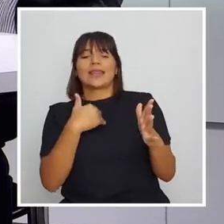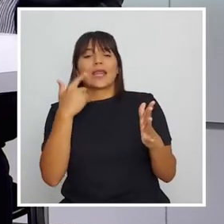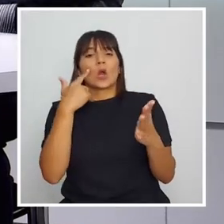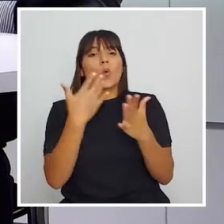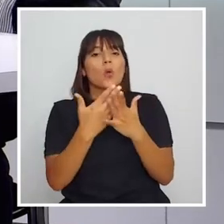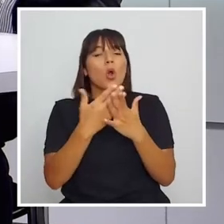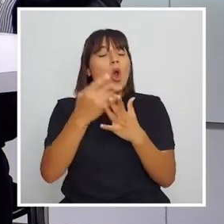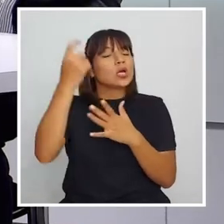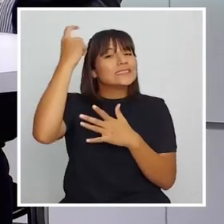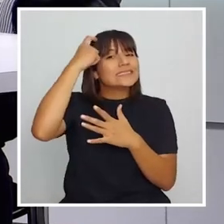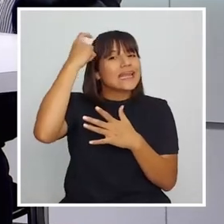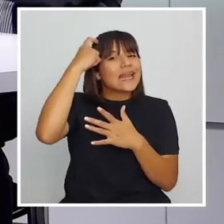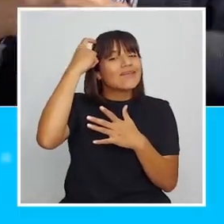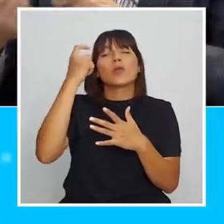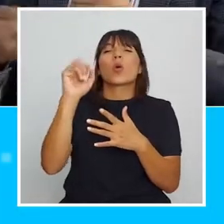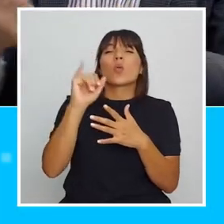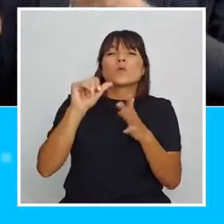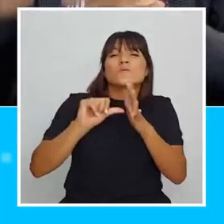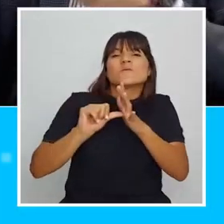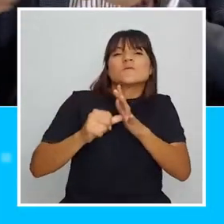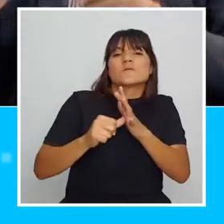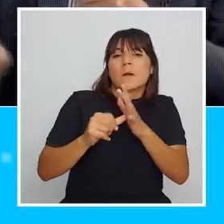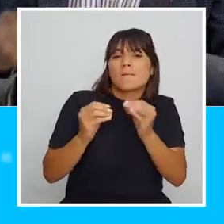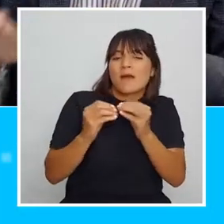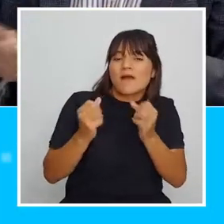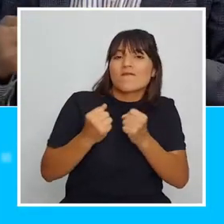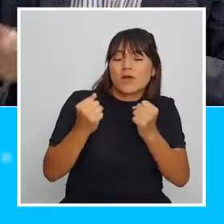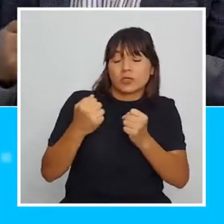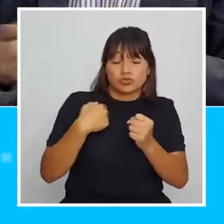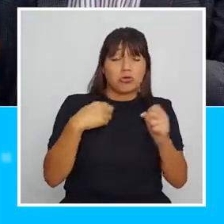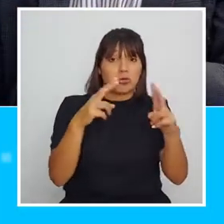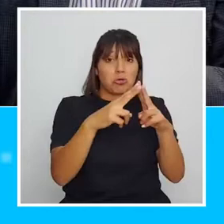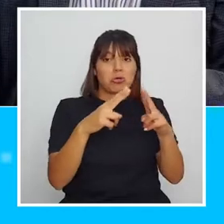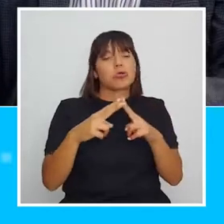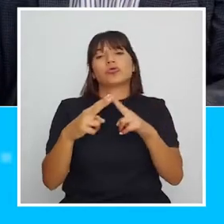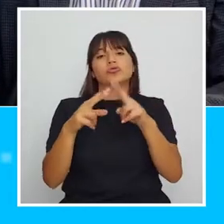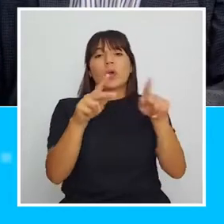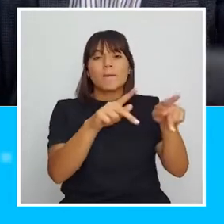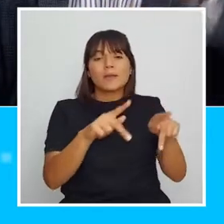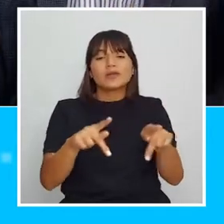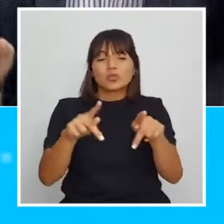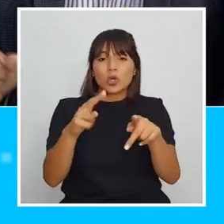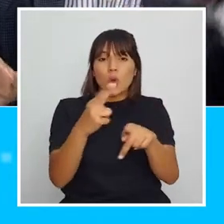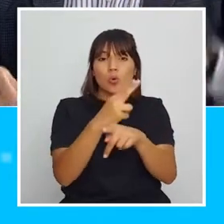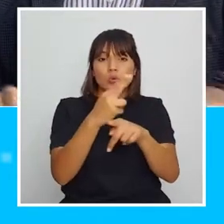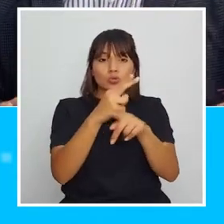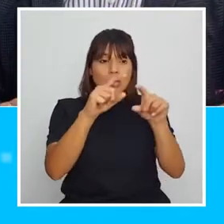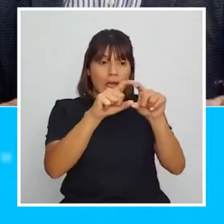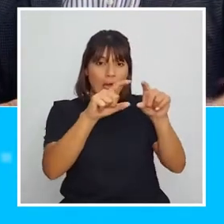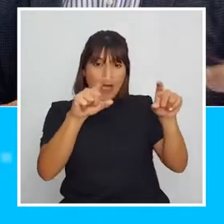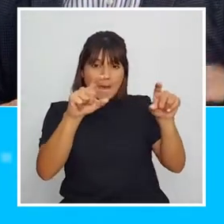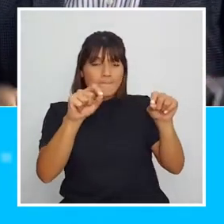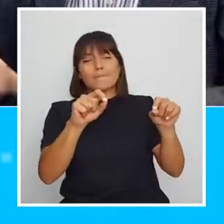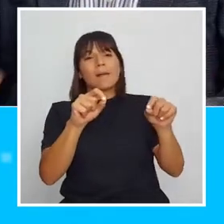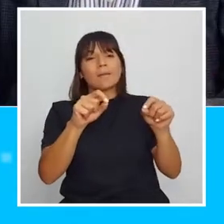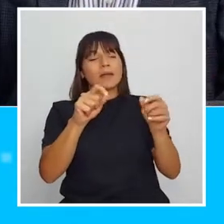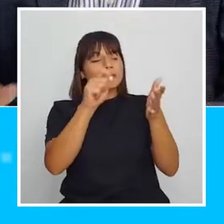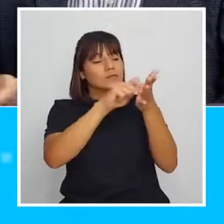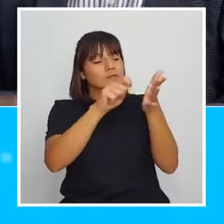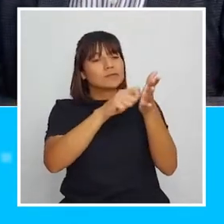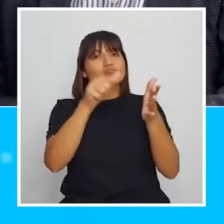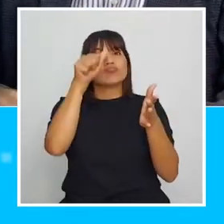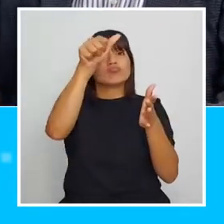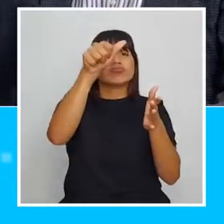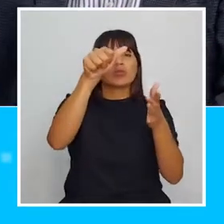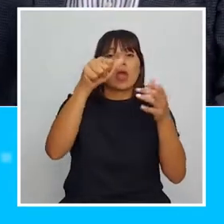se autorrefuerza. Porque entonces, es más, conozco personas que además agarran estos papelitos, los post-it, ¿verdad? Y ponen uno ahí en la refri, y otro en